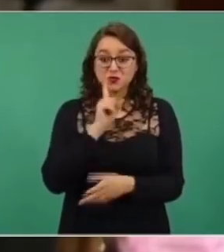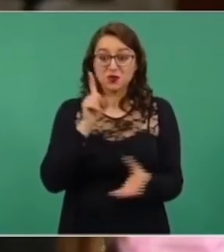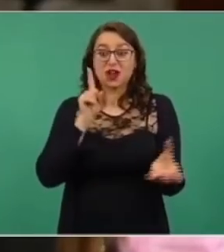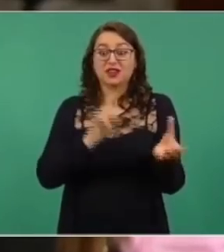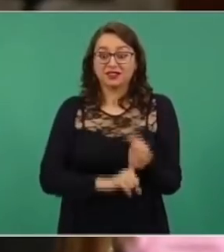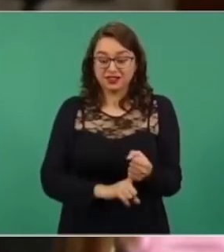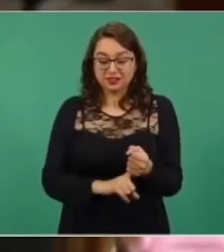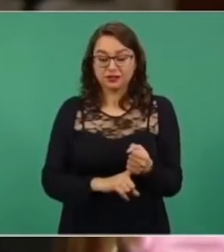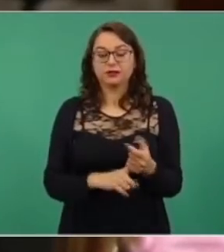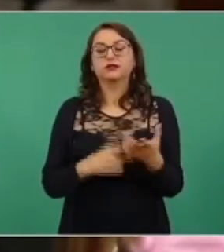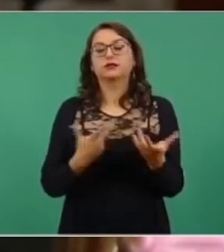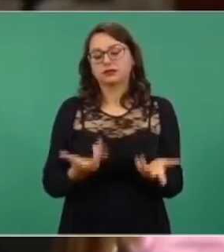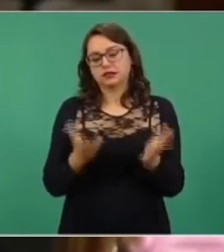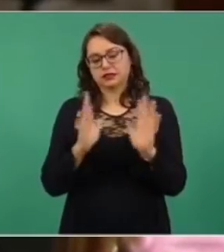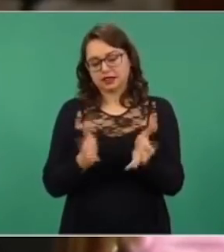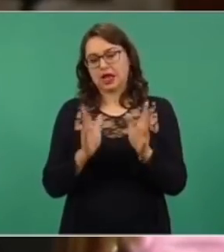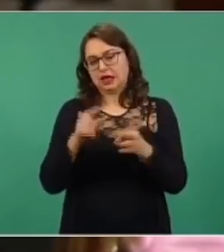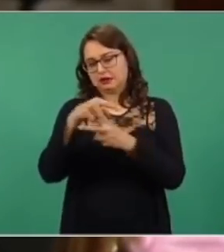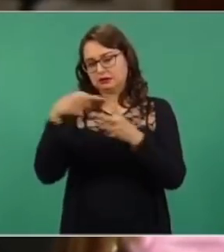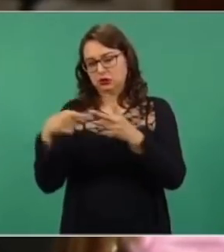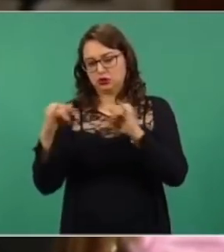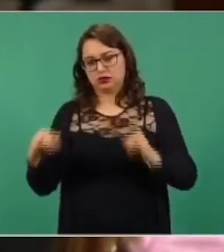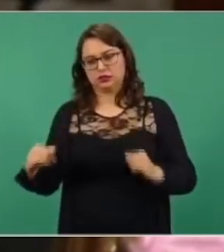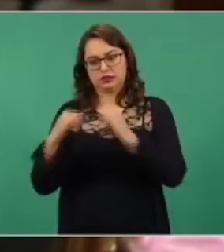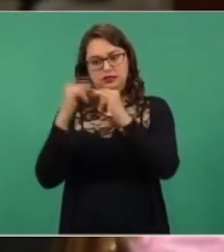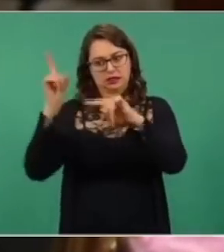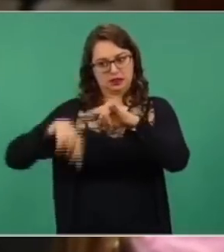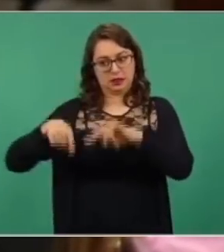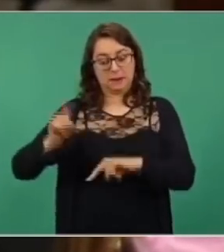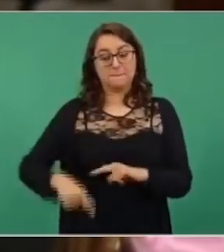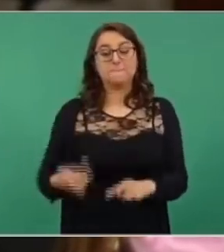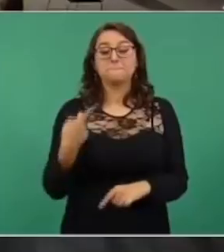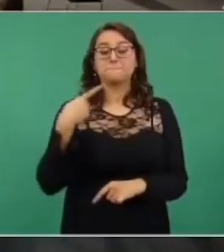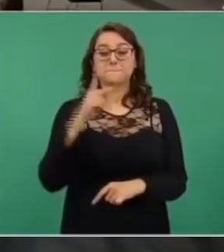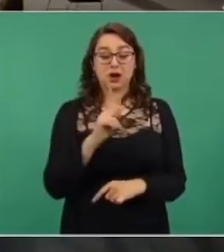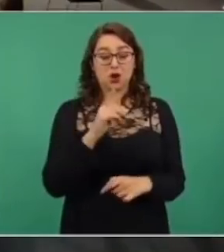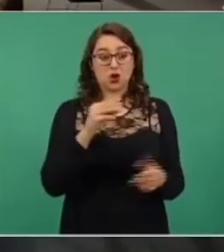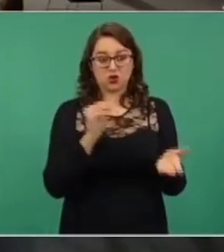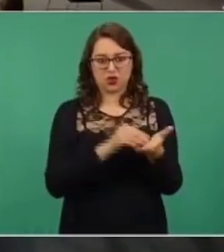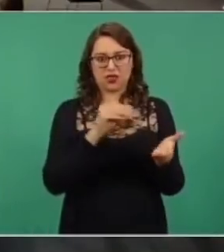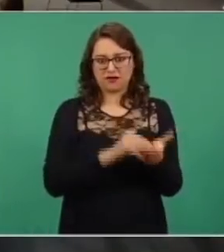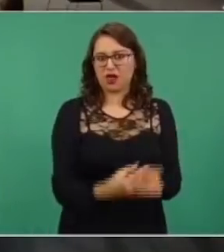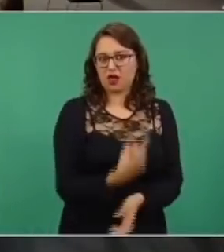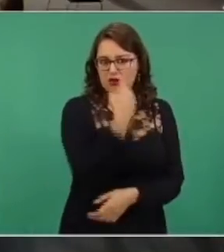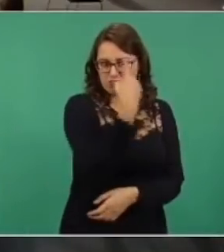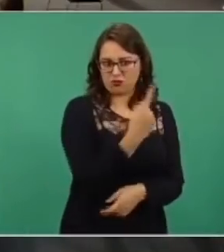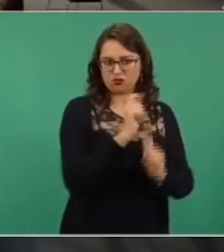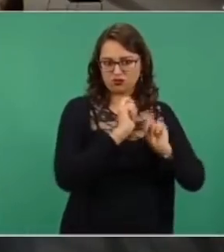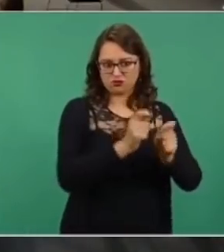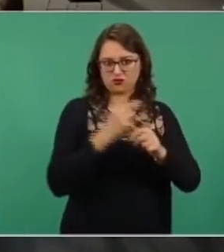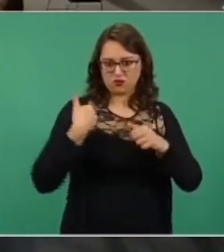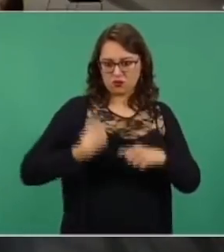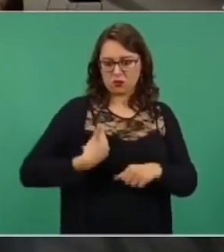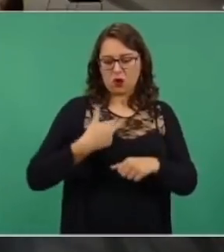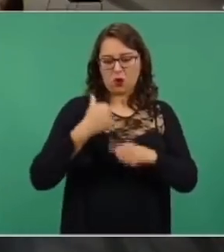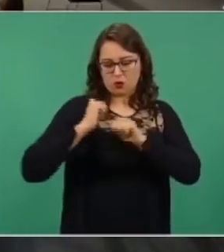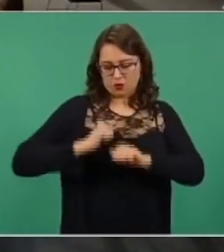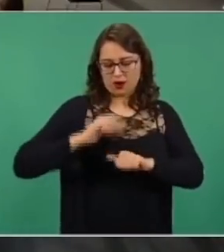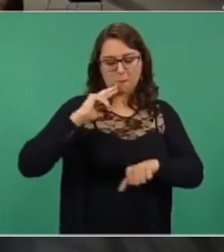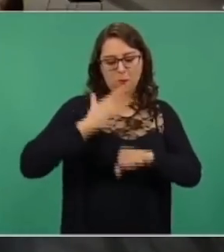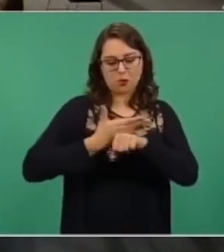y la prensa registra innumerables casos de corrupción que la acusan. Además, tiene un sueldo